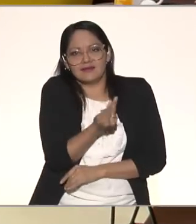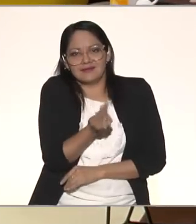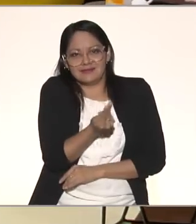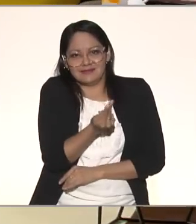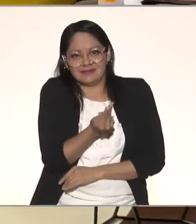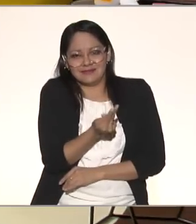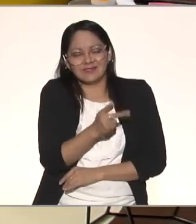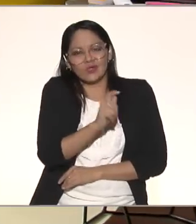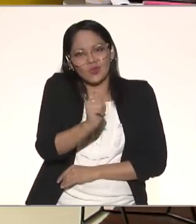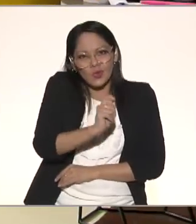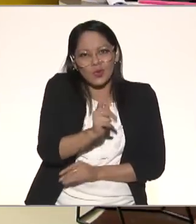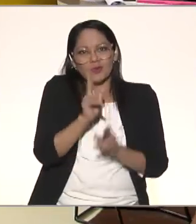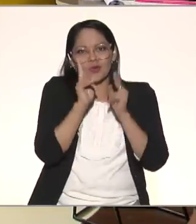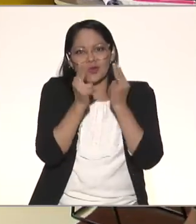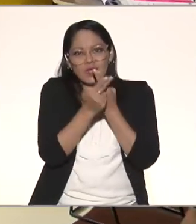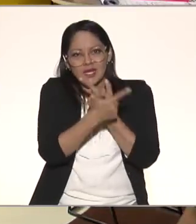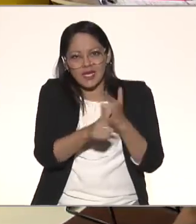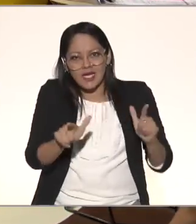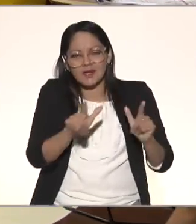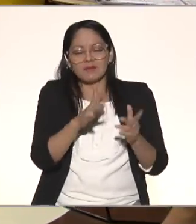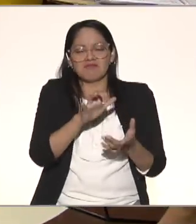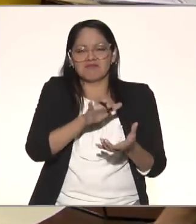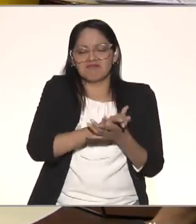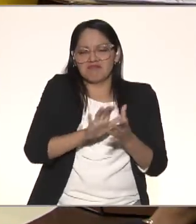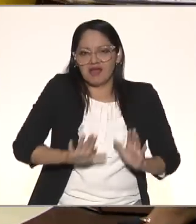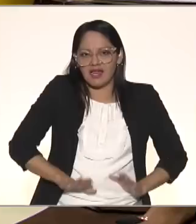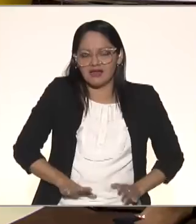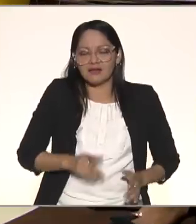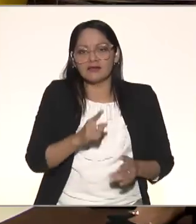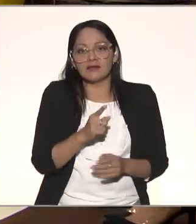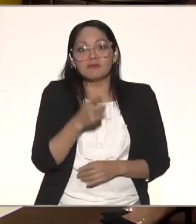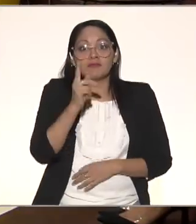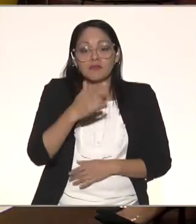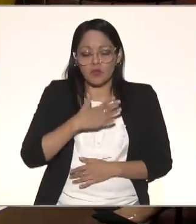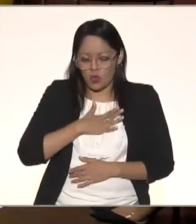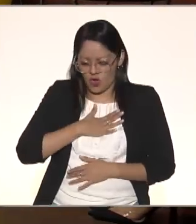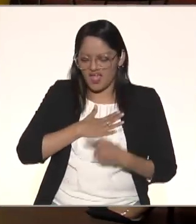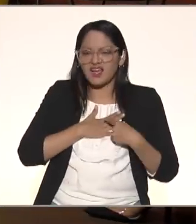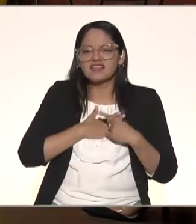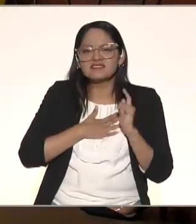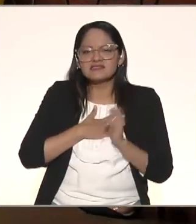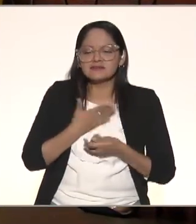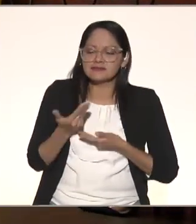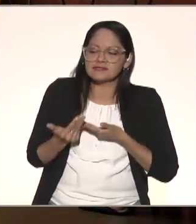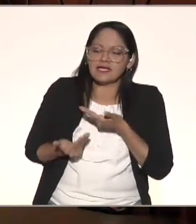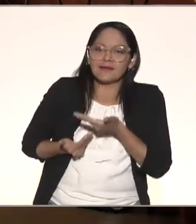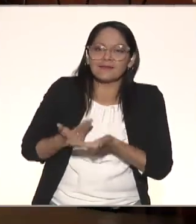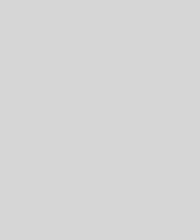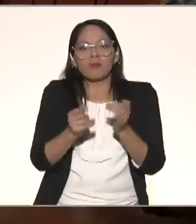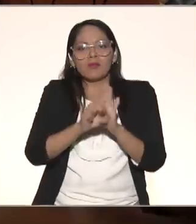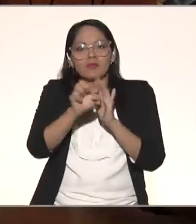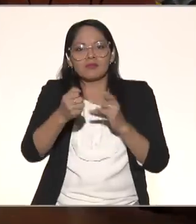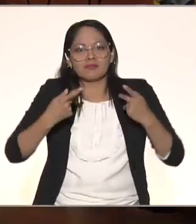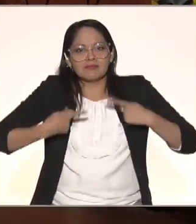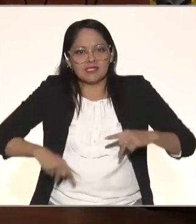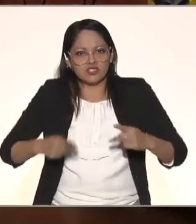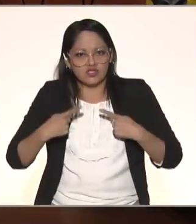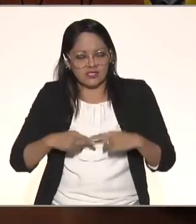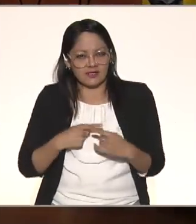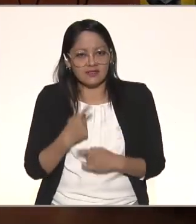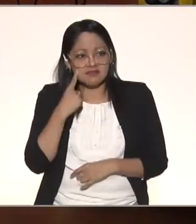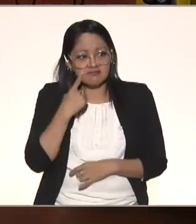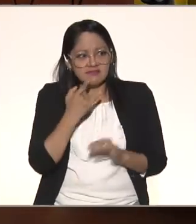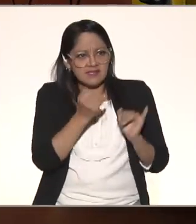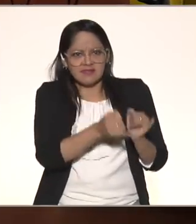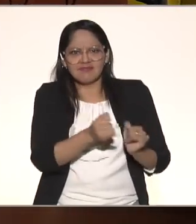trata la vocación. La vocación universal es el servicio. Todos estamos llamados a servir. Estas tres